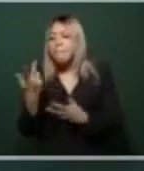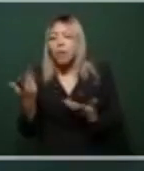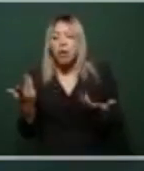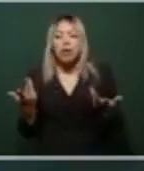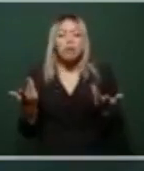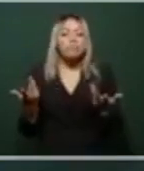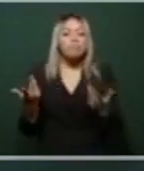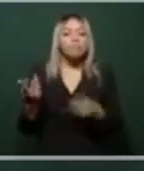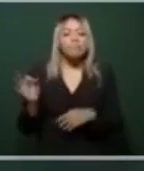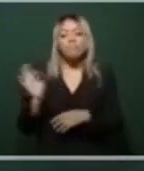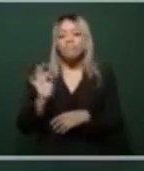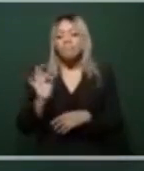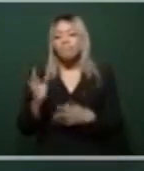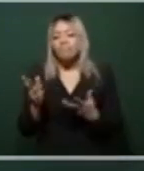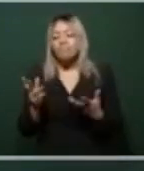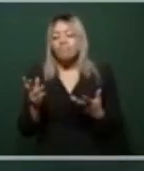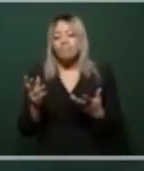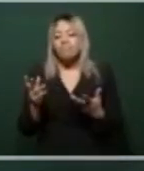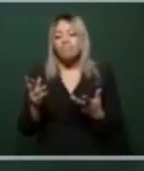si